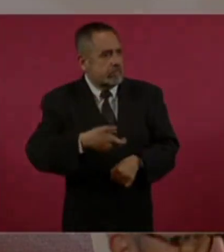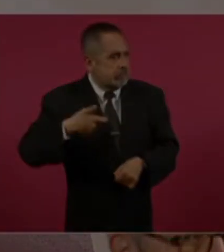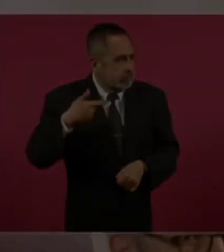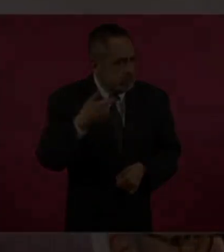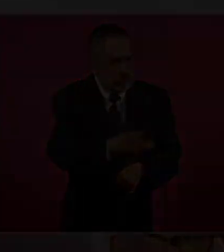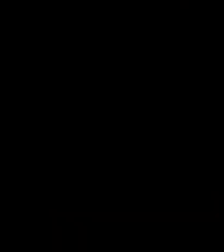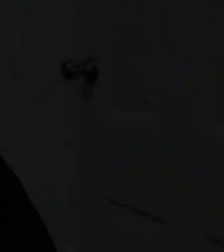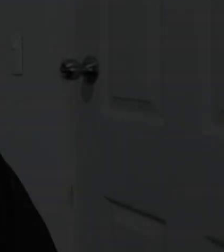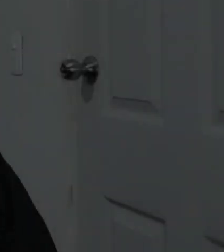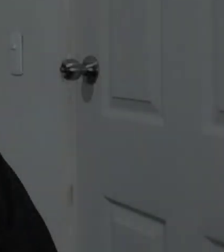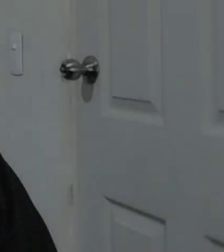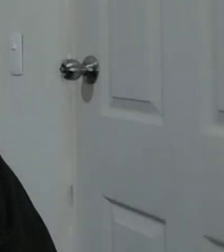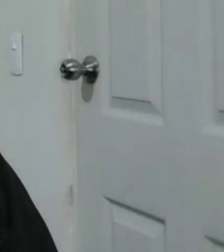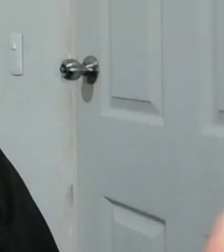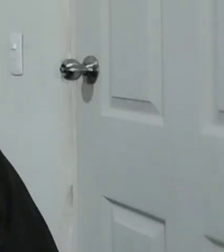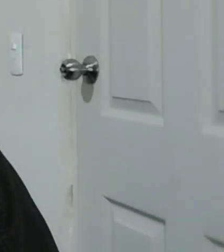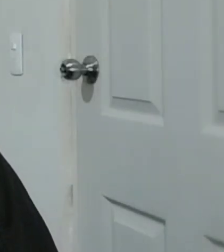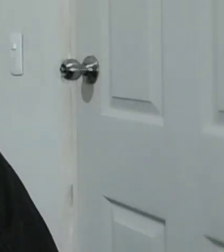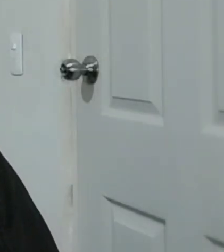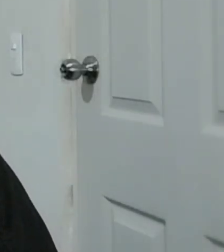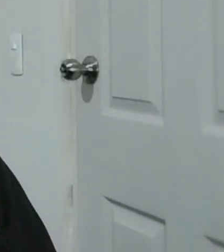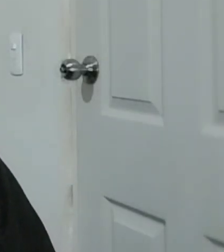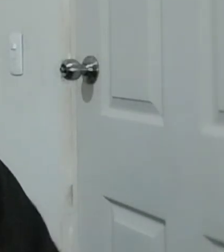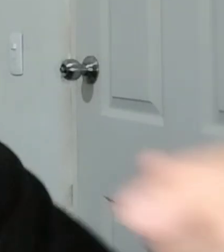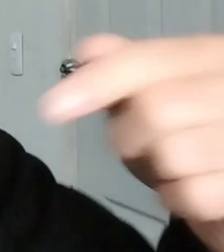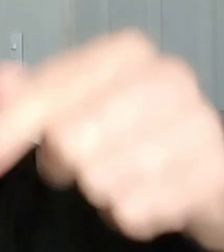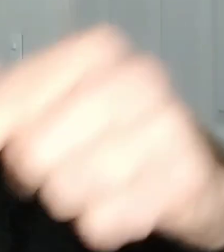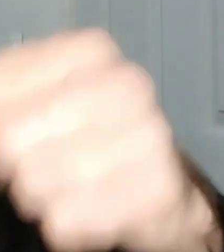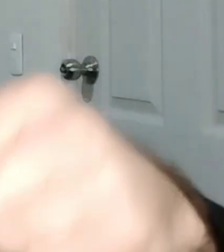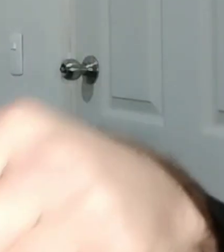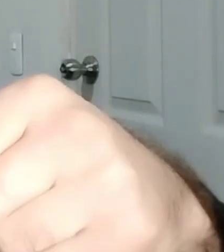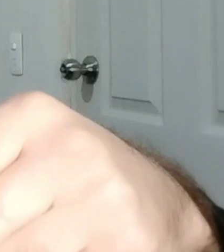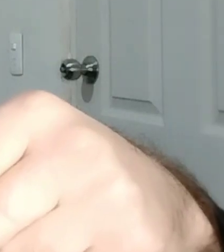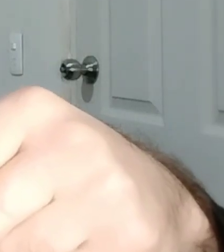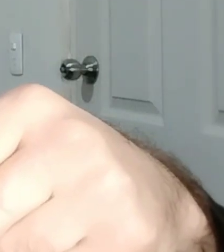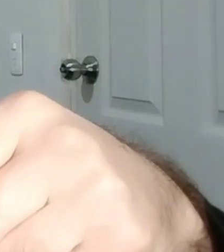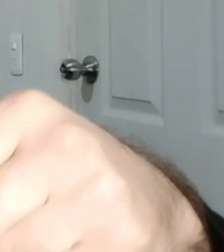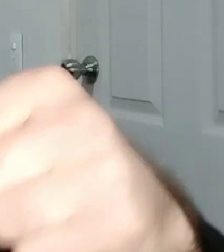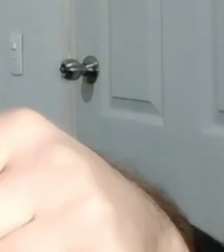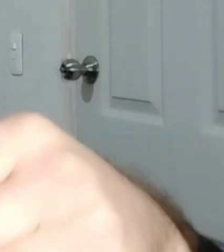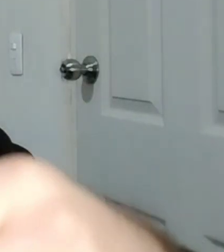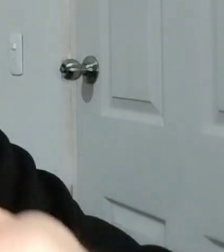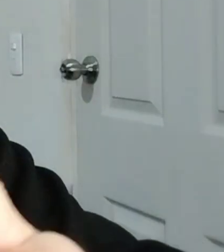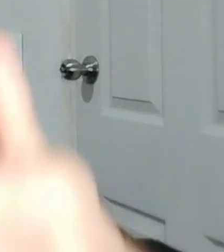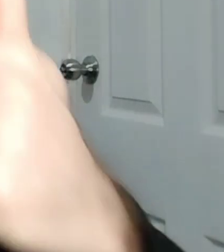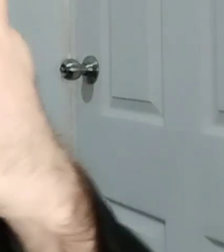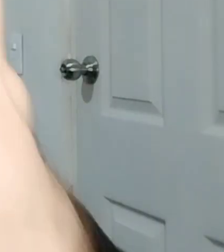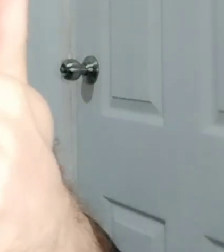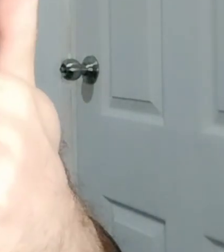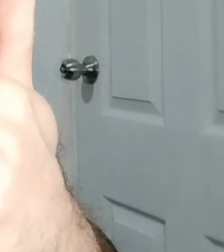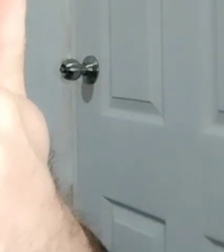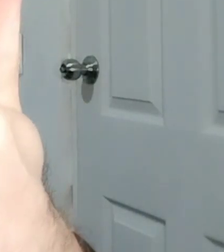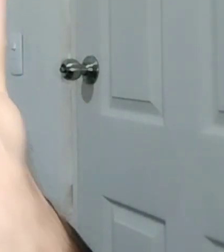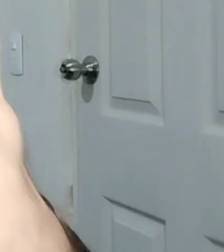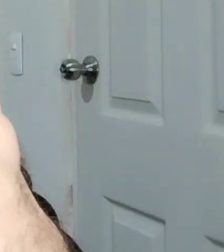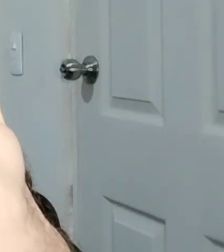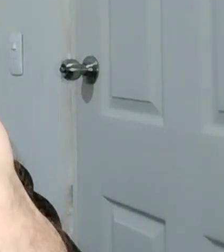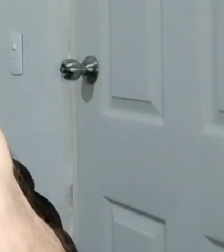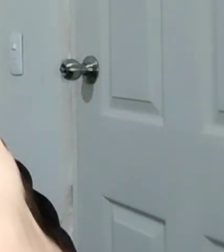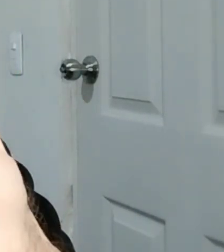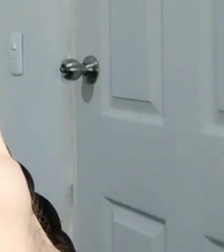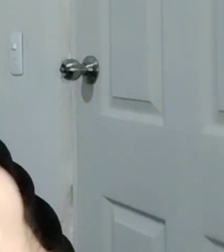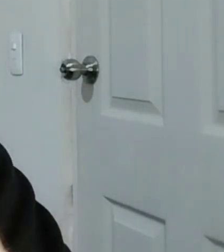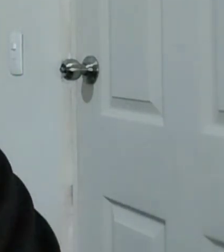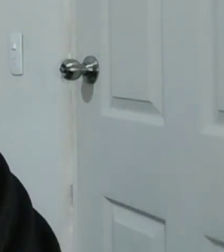interesante. ¿Y cómo lo vayan, mi gente? Déjenme sus comentarios aquí abajito, compartan el canal, suscríbanse, dejen